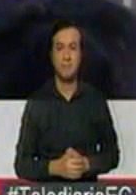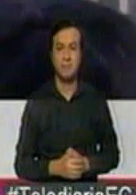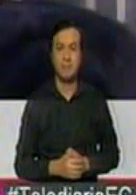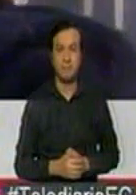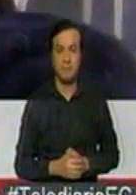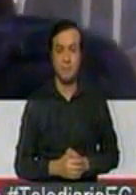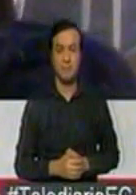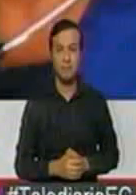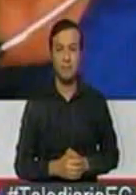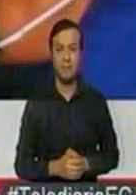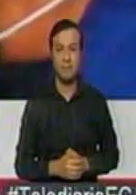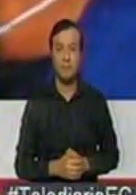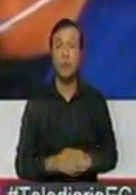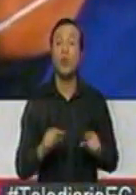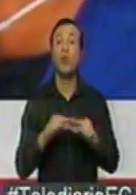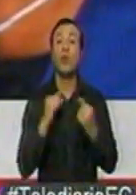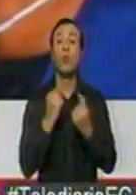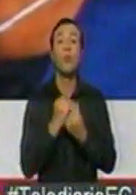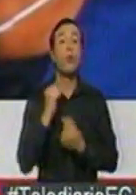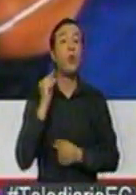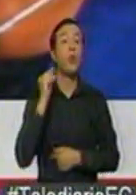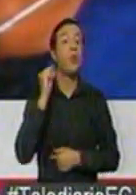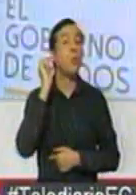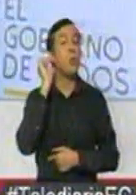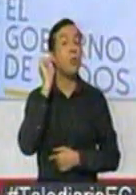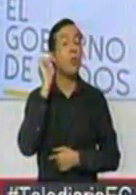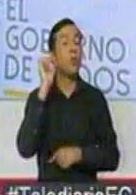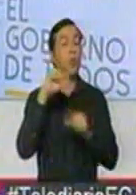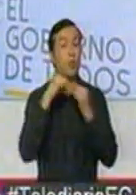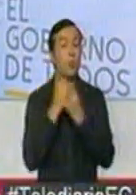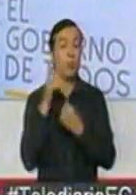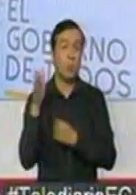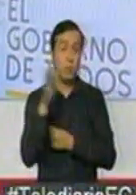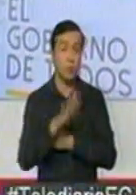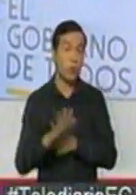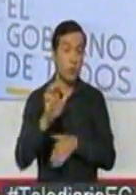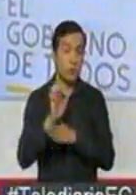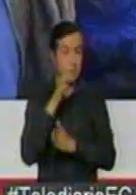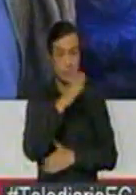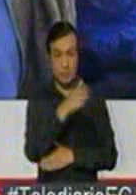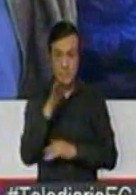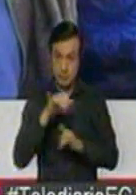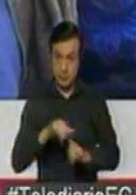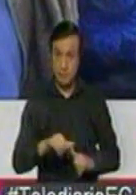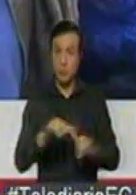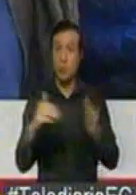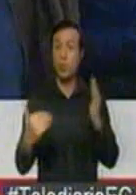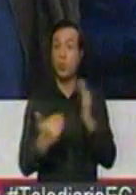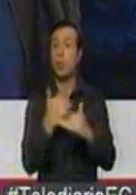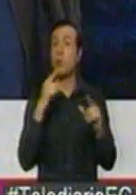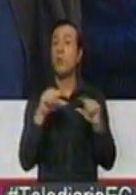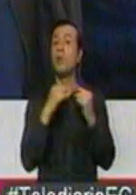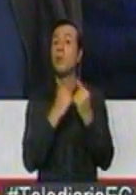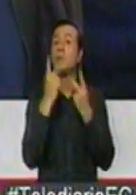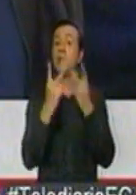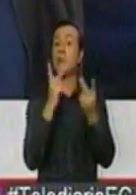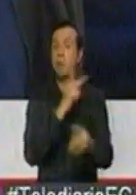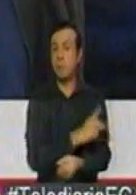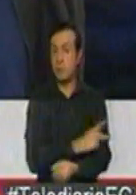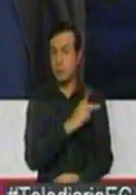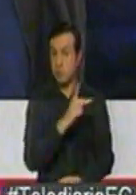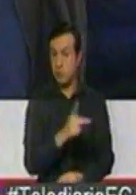La cobertura de las brigadas se intensificará en todo el país. Por ello, las nuevas brigadas visitarán